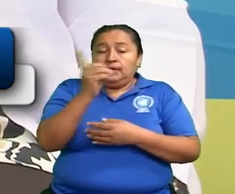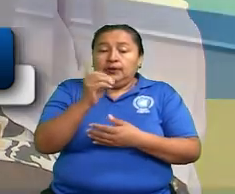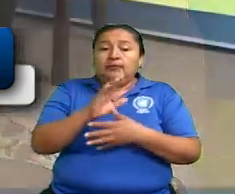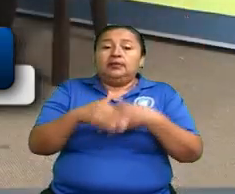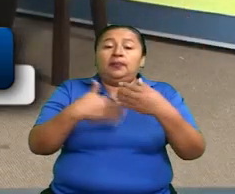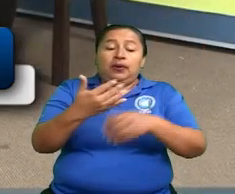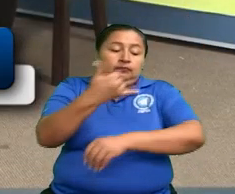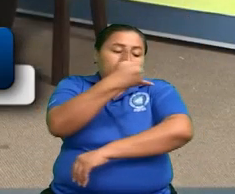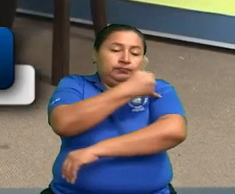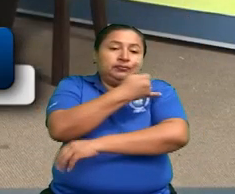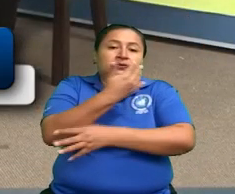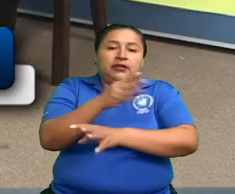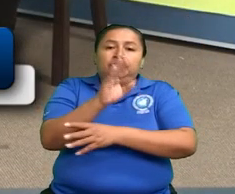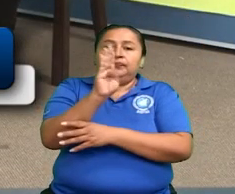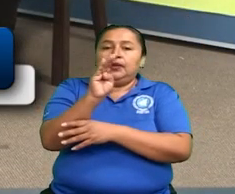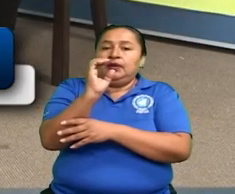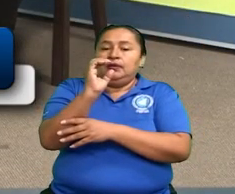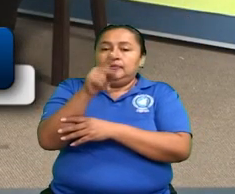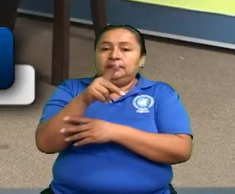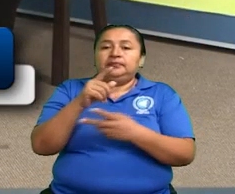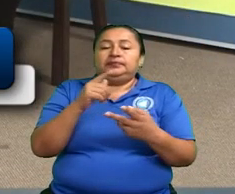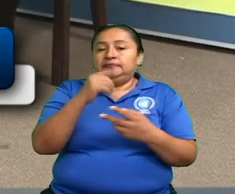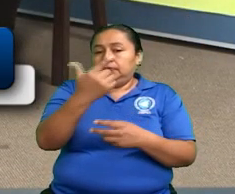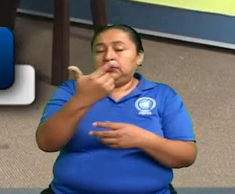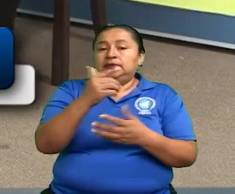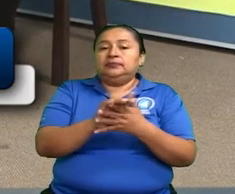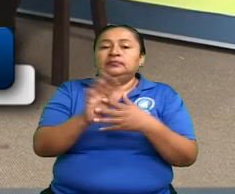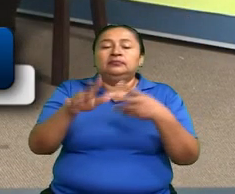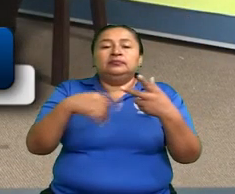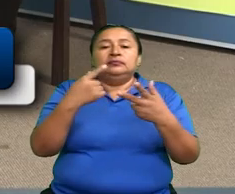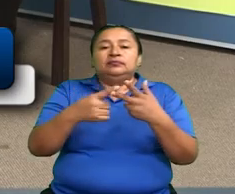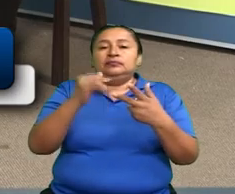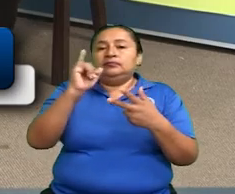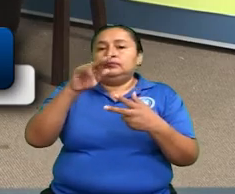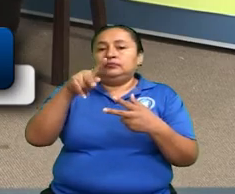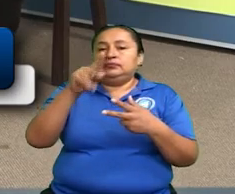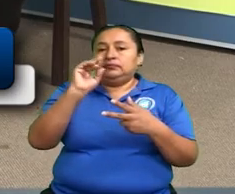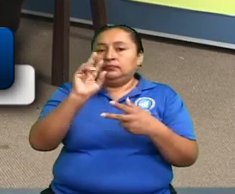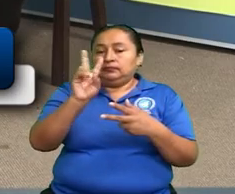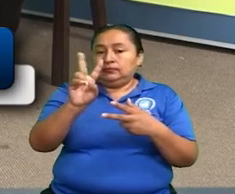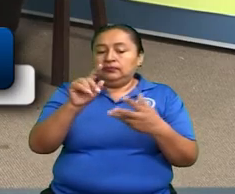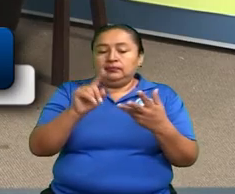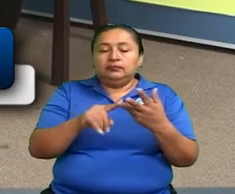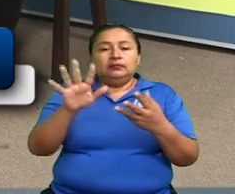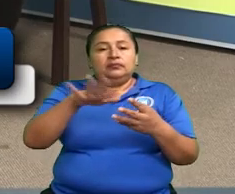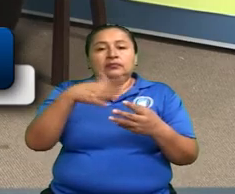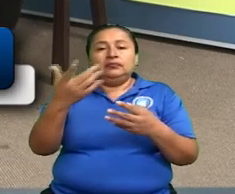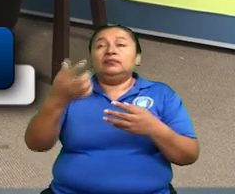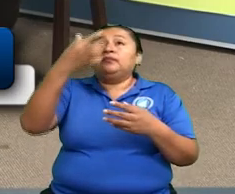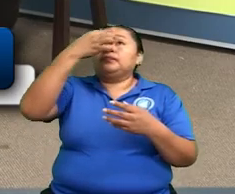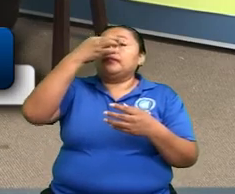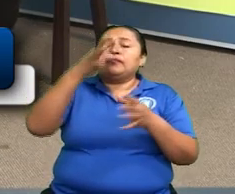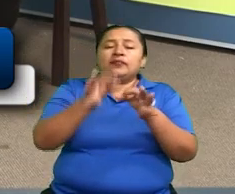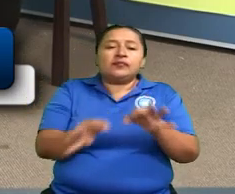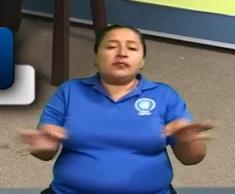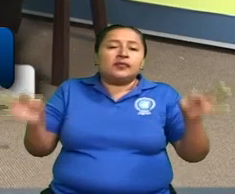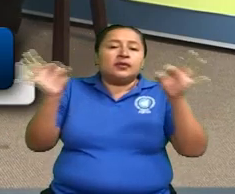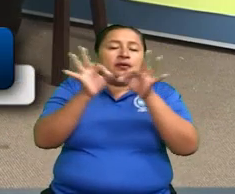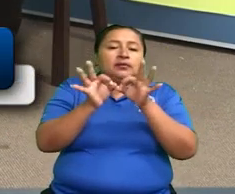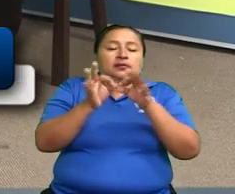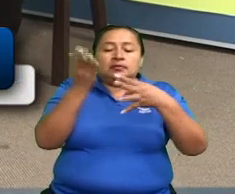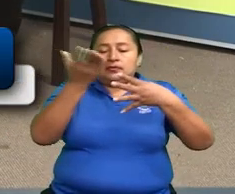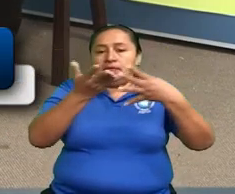la IPV, de la BCG. ¿Qué otras vacunas son indispensables en el esquema